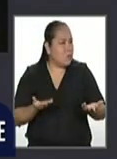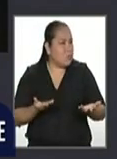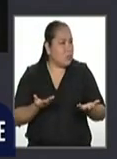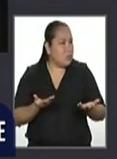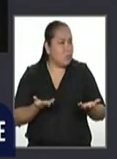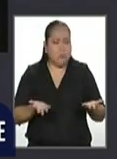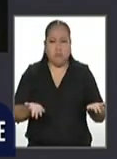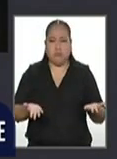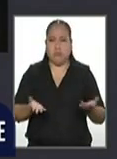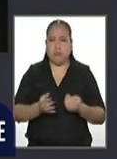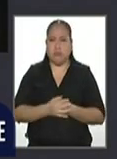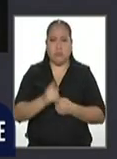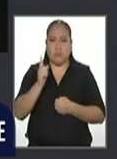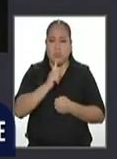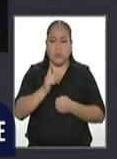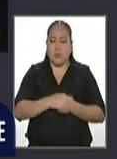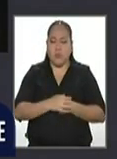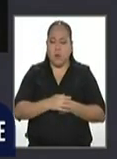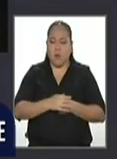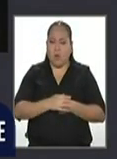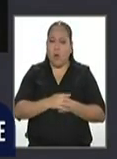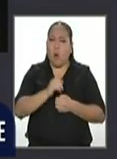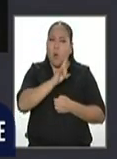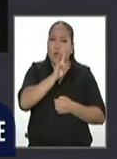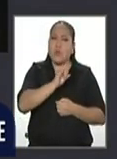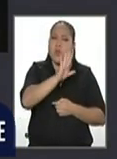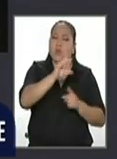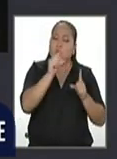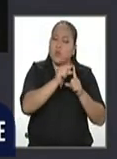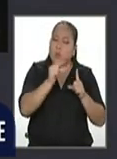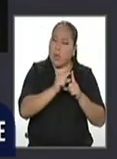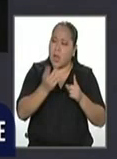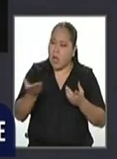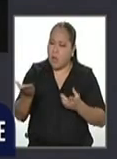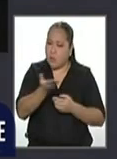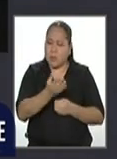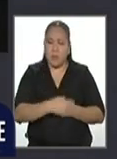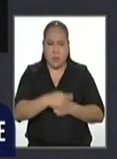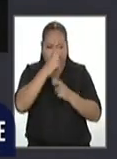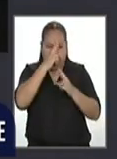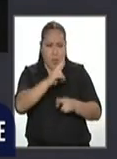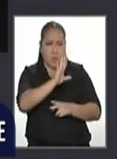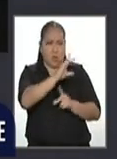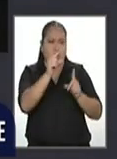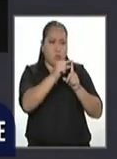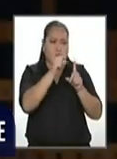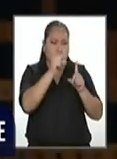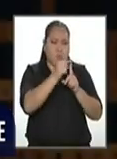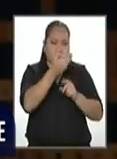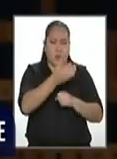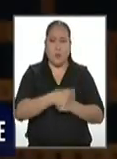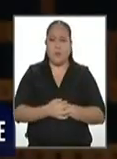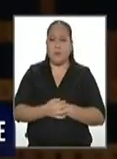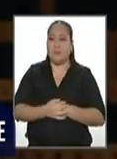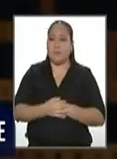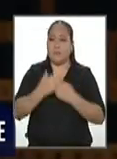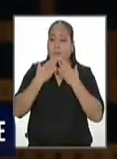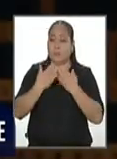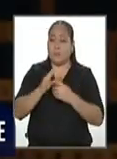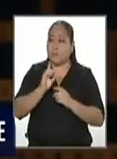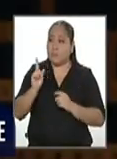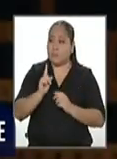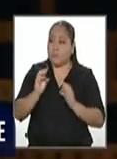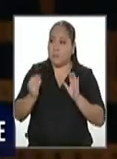No te defraudes a ti mismo, por favor, no nos defraudes a todos. Gracias. Si no hay algún